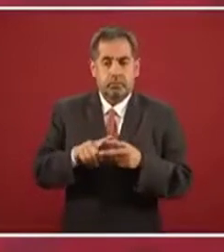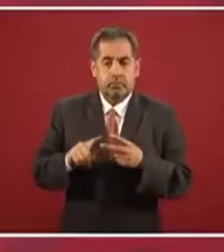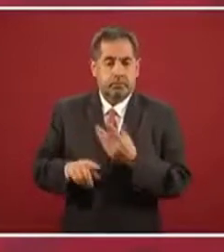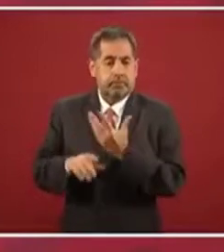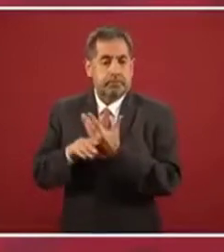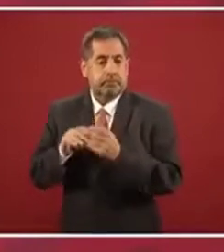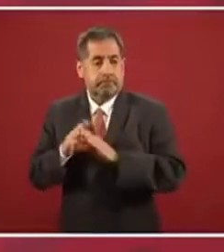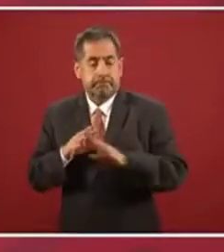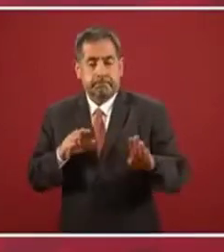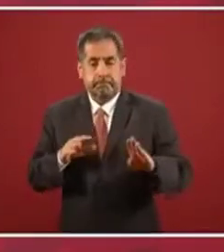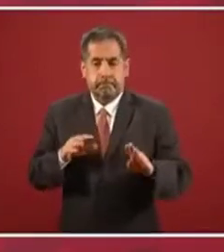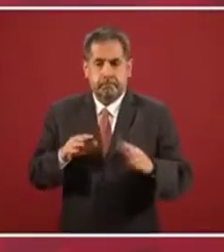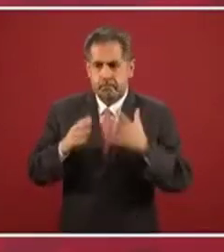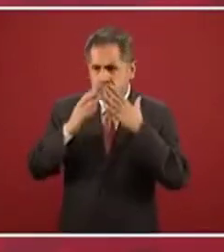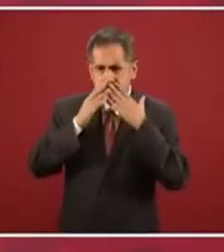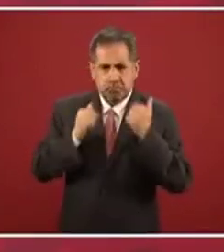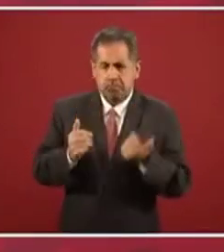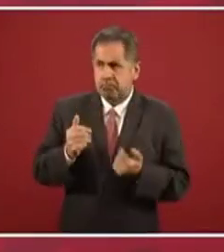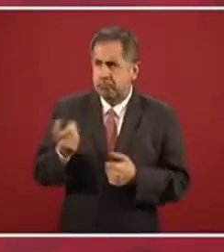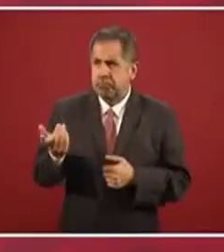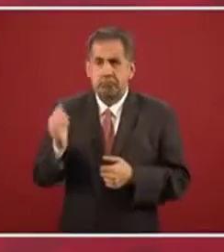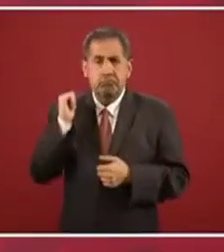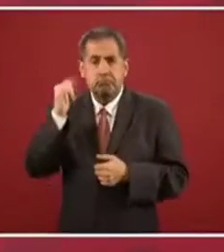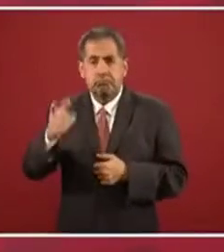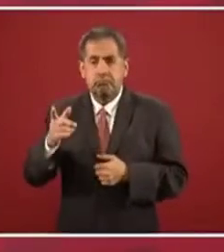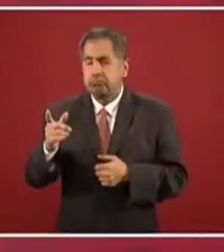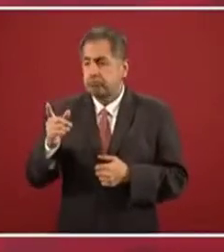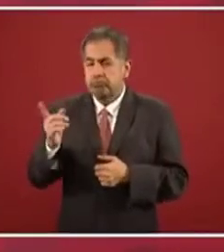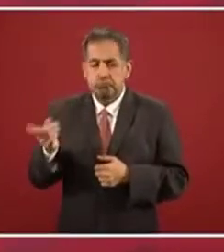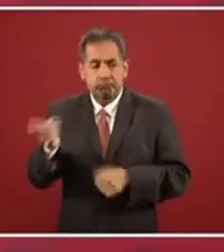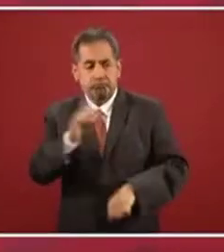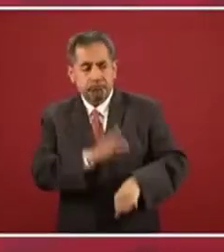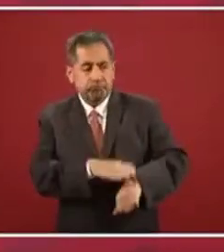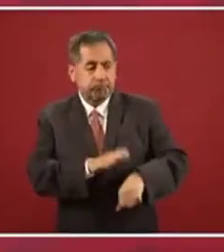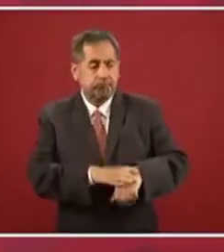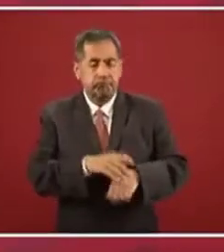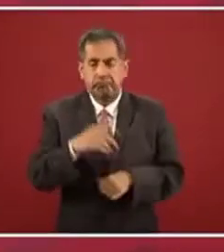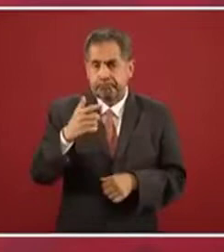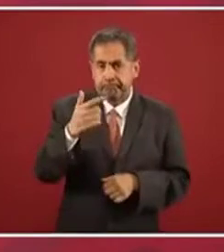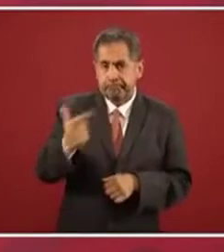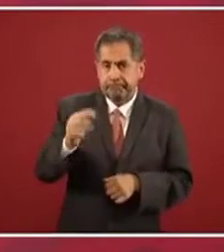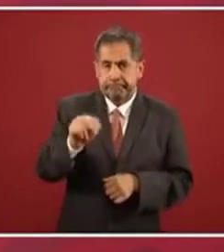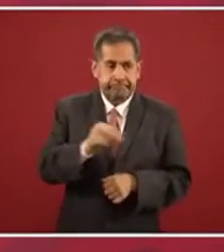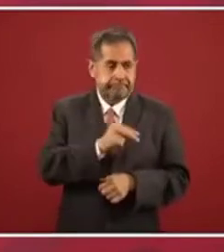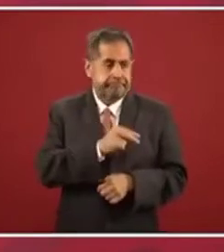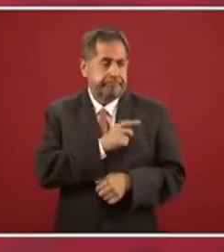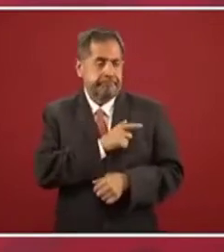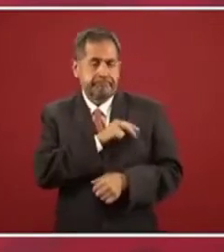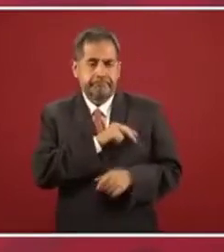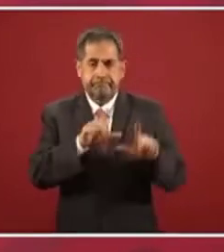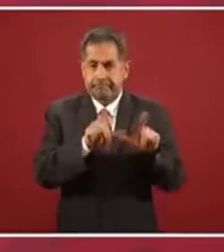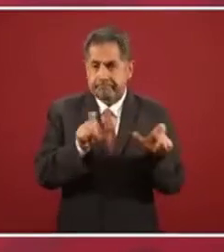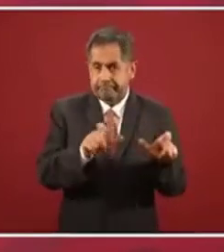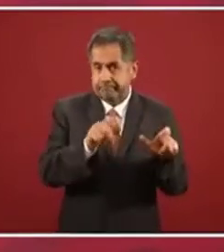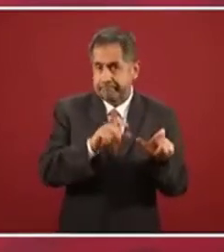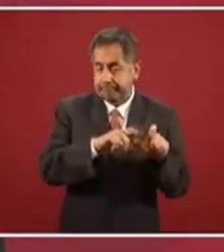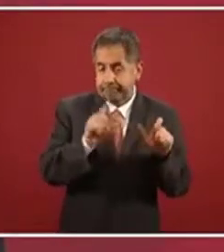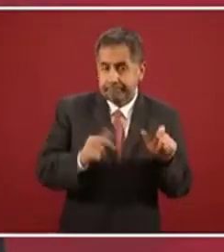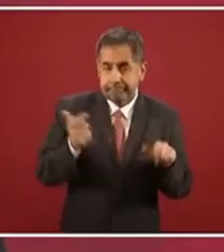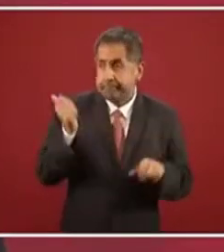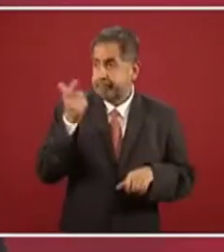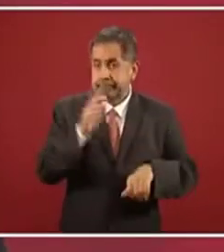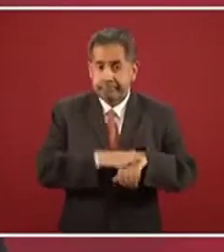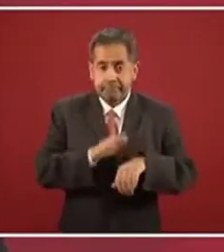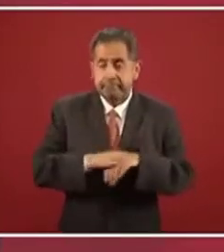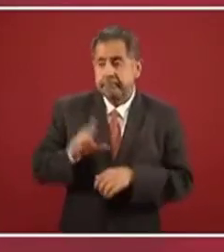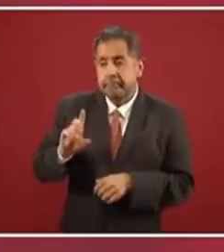migración, como le decía, yo no tenemos ninguna recomendación a la Guardia Nacional, en particular de la Comisión Nacional de Derechos Humanos.